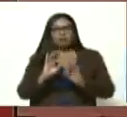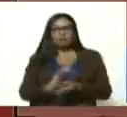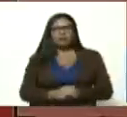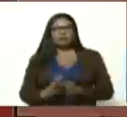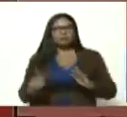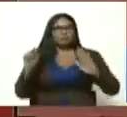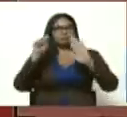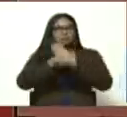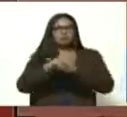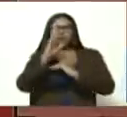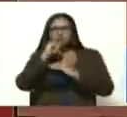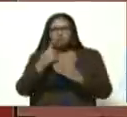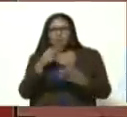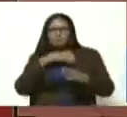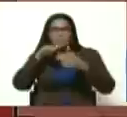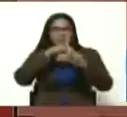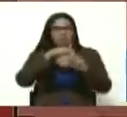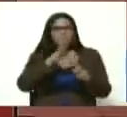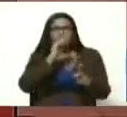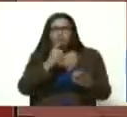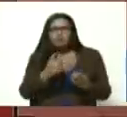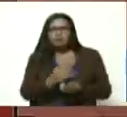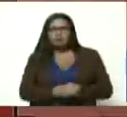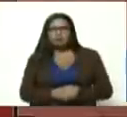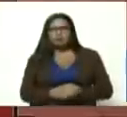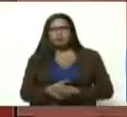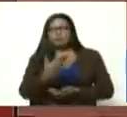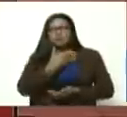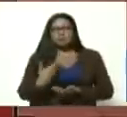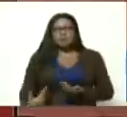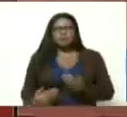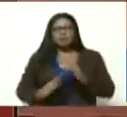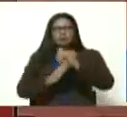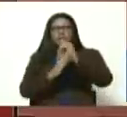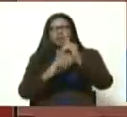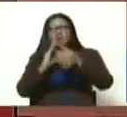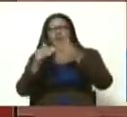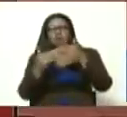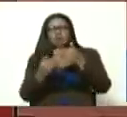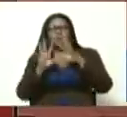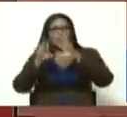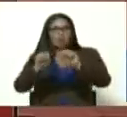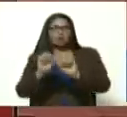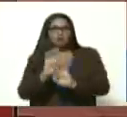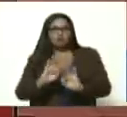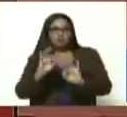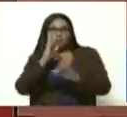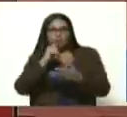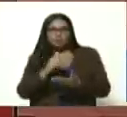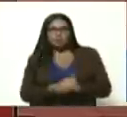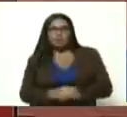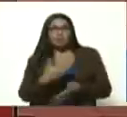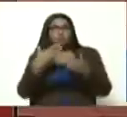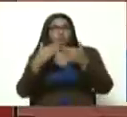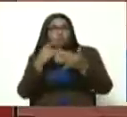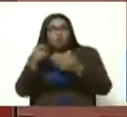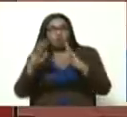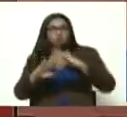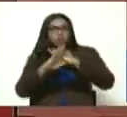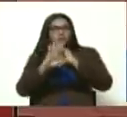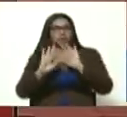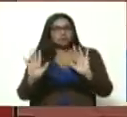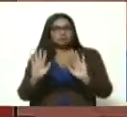sancionados que no están perseguidos su presidente a sus dirigentes por el imperialismo norteamericano a pesar de esas sanciones